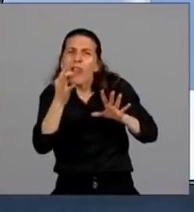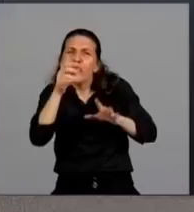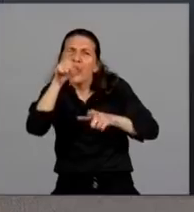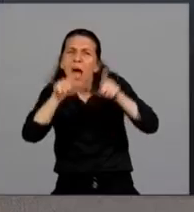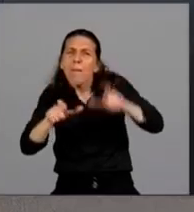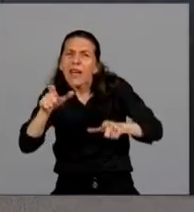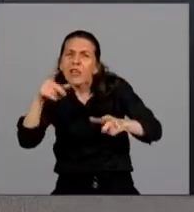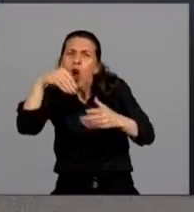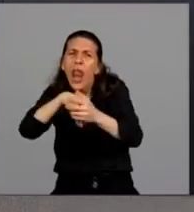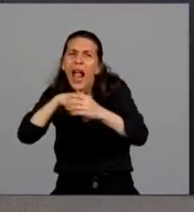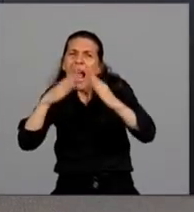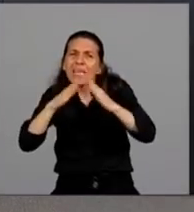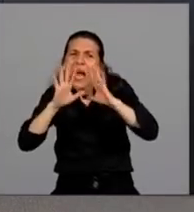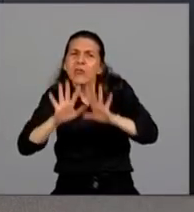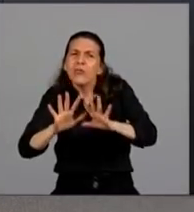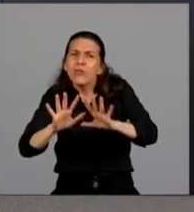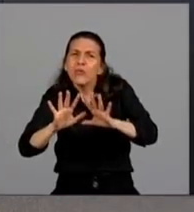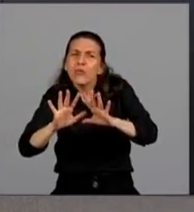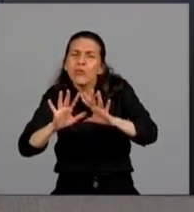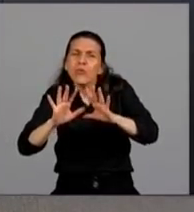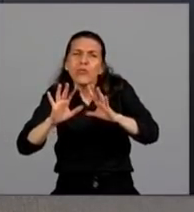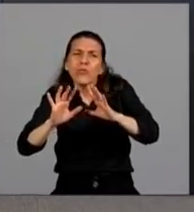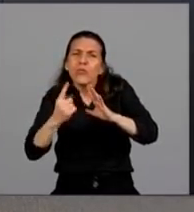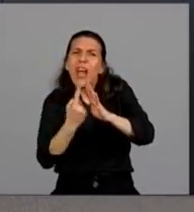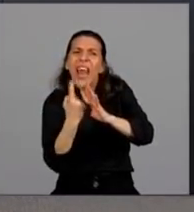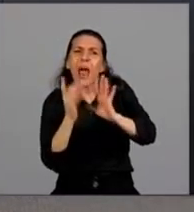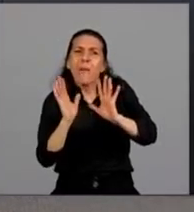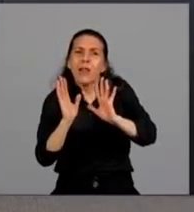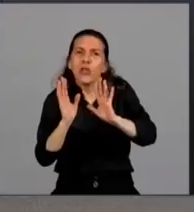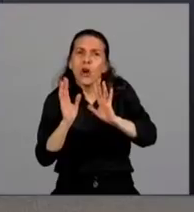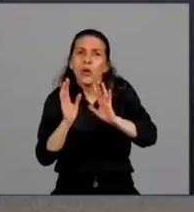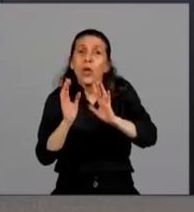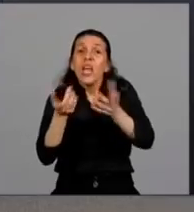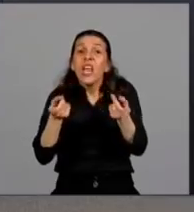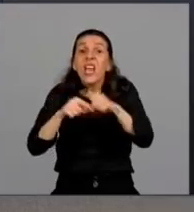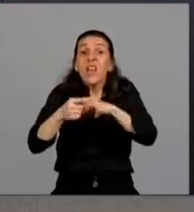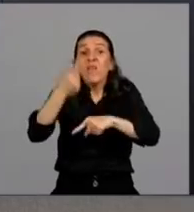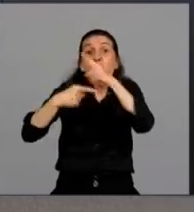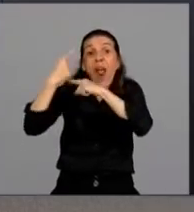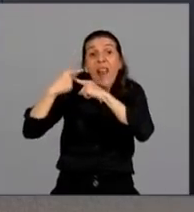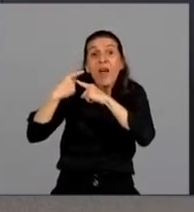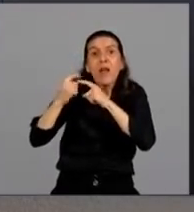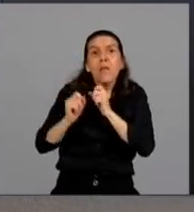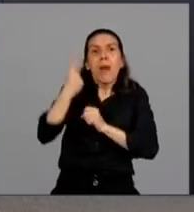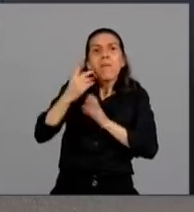aislamiento. Y volvieron para atrás a la fase 1,